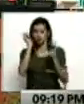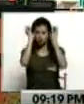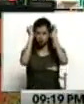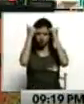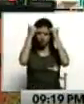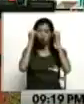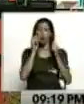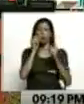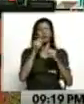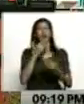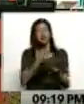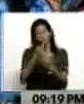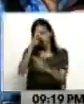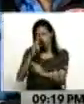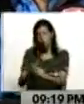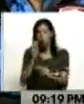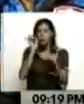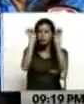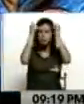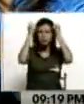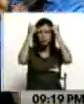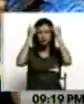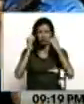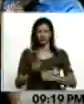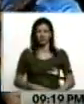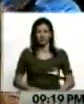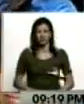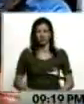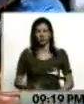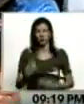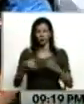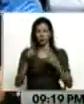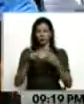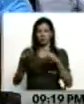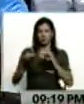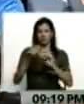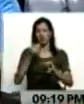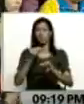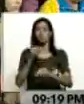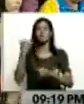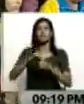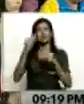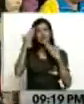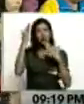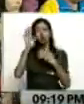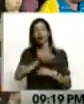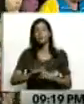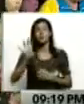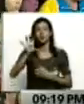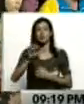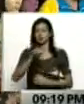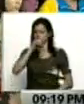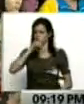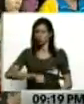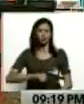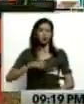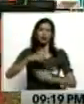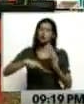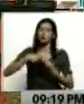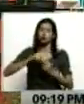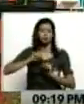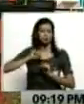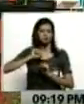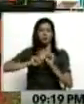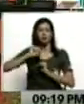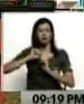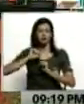Jiménez inmenso y es revolucionario Gracias por homenajearlo Pedro al López desde maracaivo saludos a toda la patria rodilla